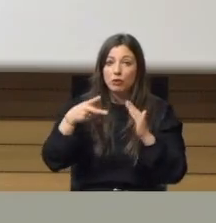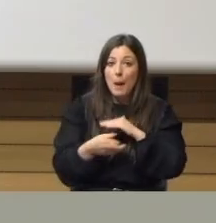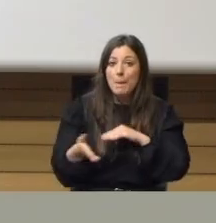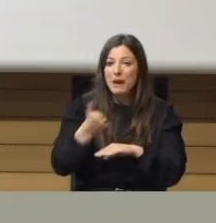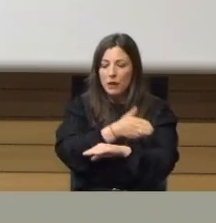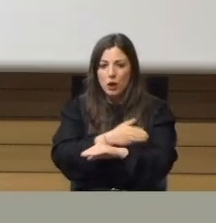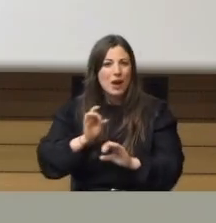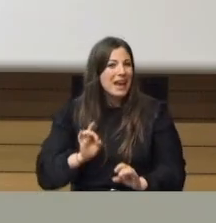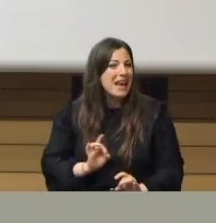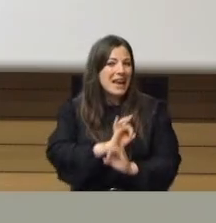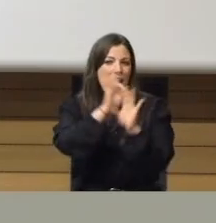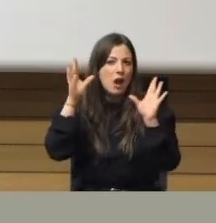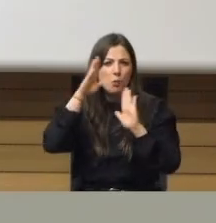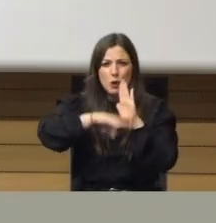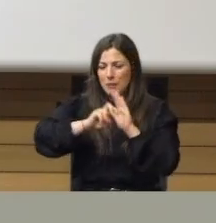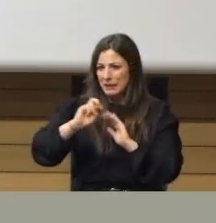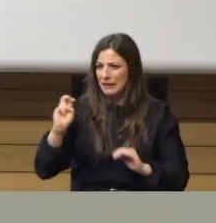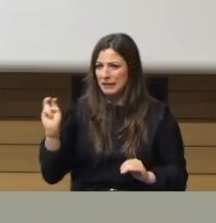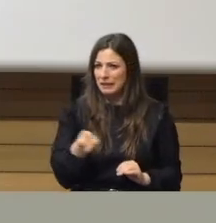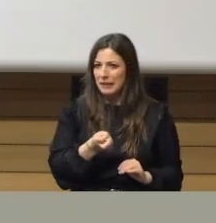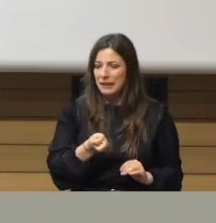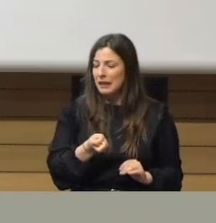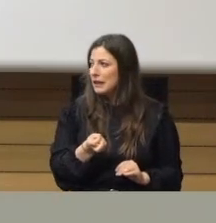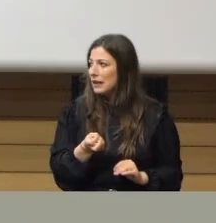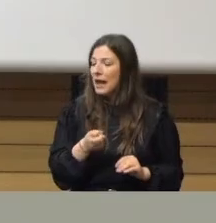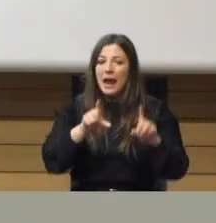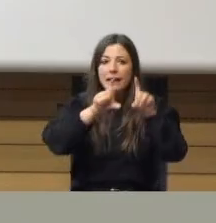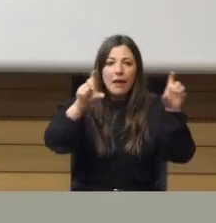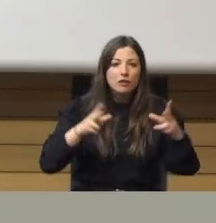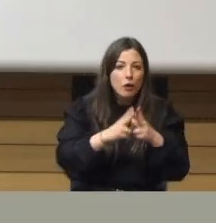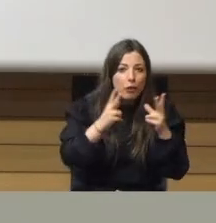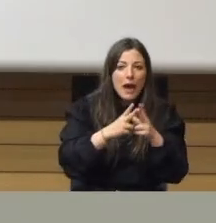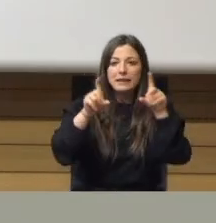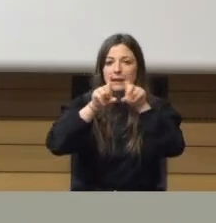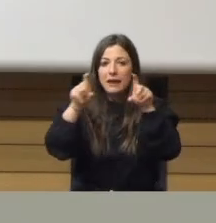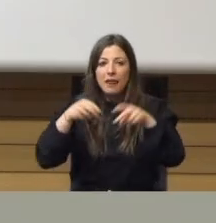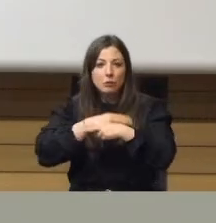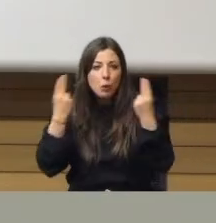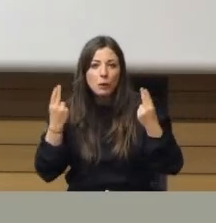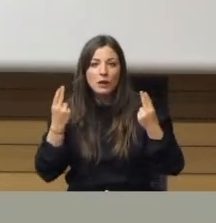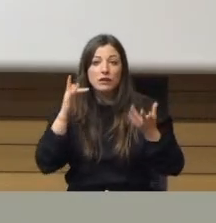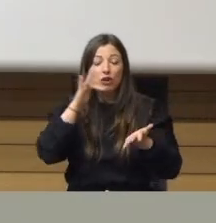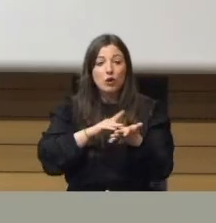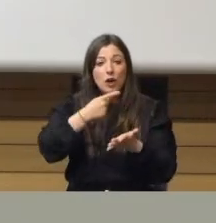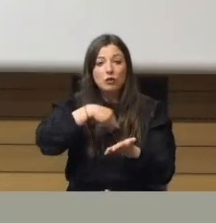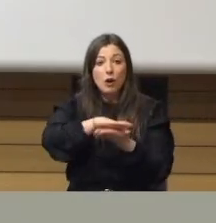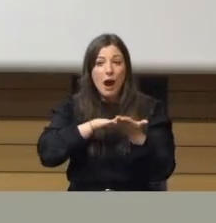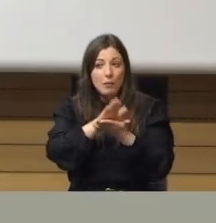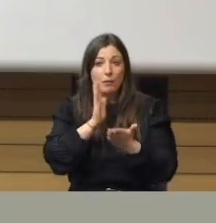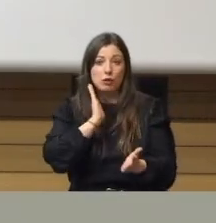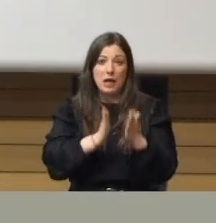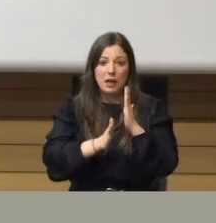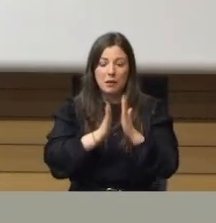de programas, de entidades sociales, de entidades públicas. Cuando hablamos de tratamiento tenemos muy